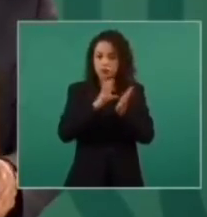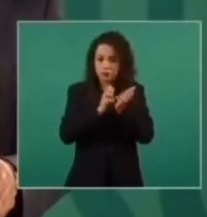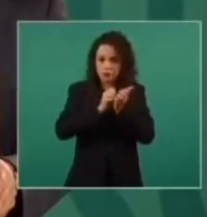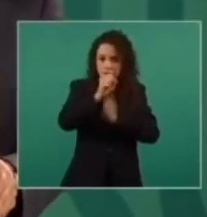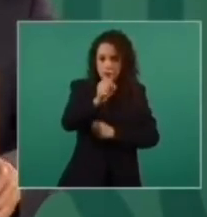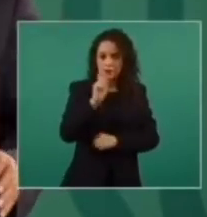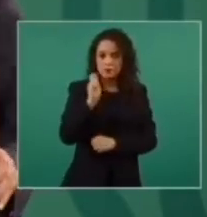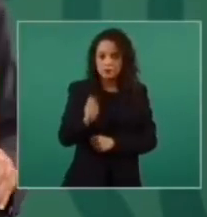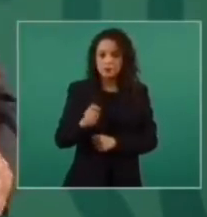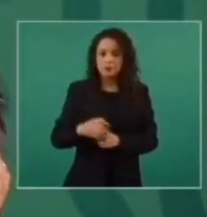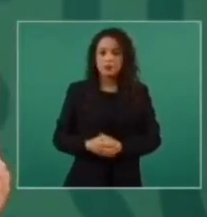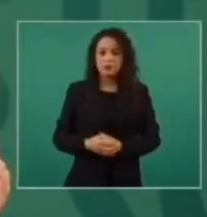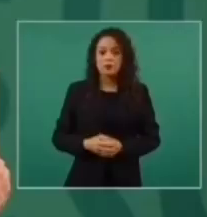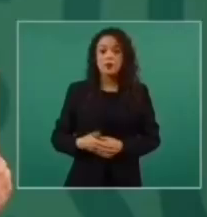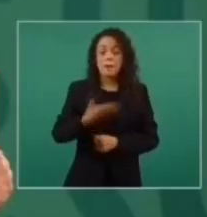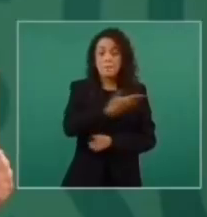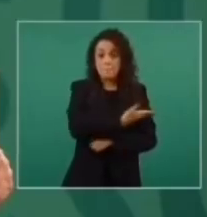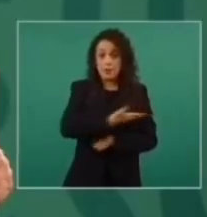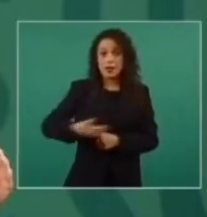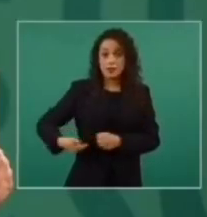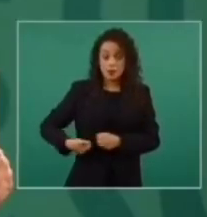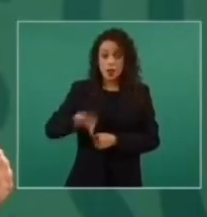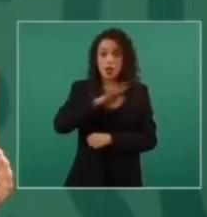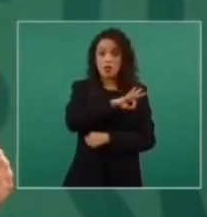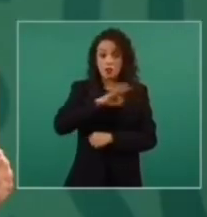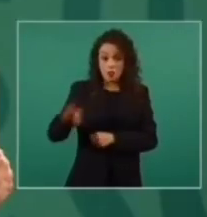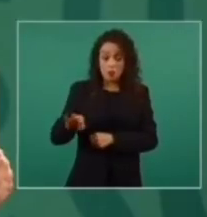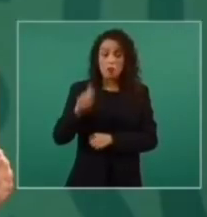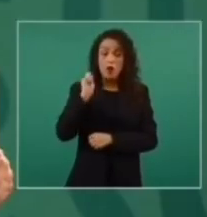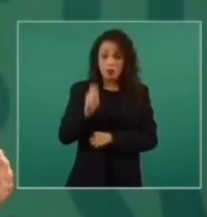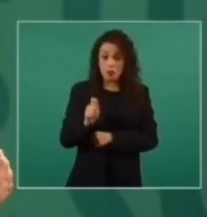que el presidente pueda ser juzgado en funciones